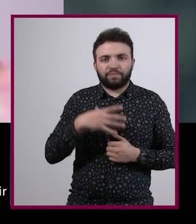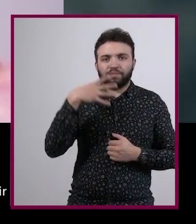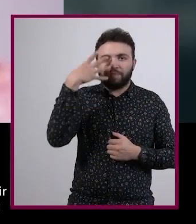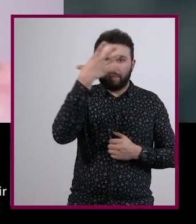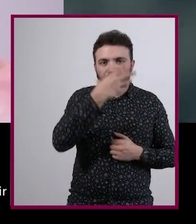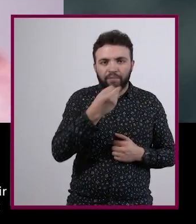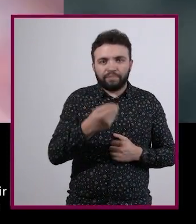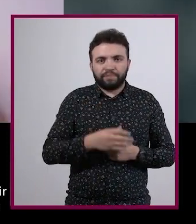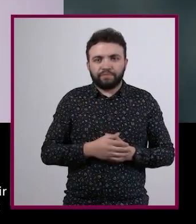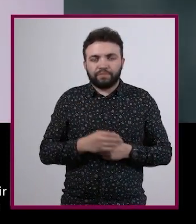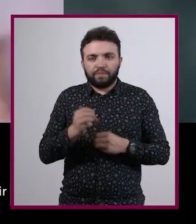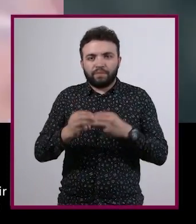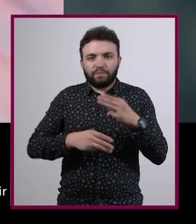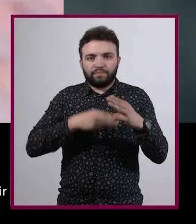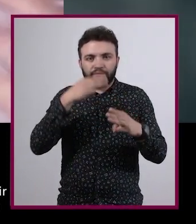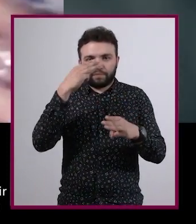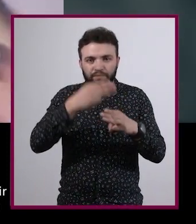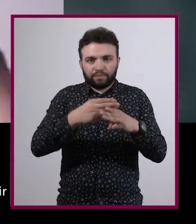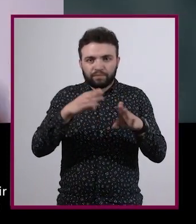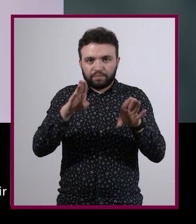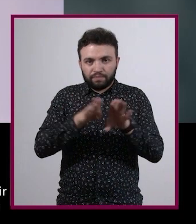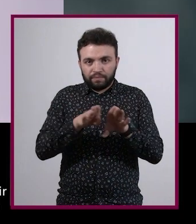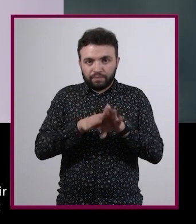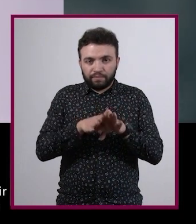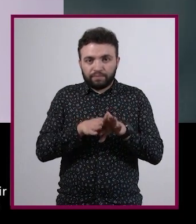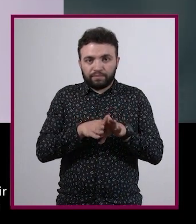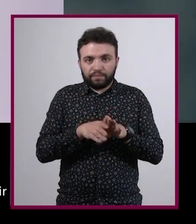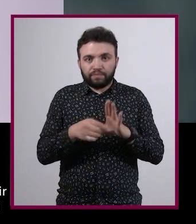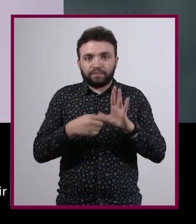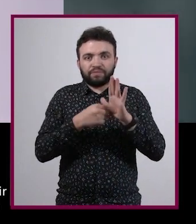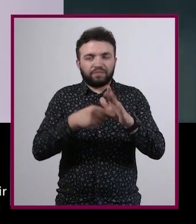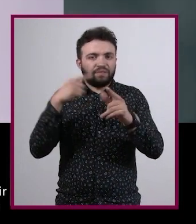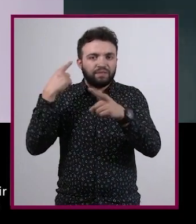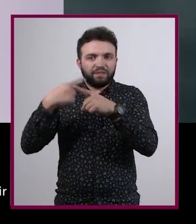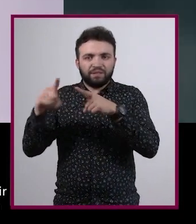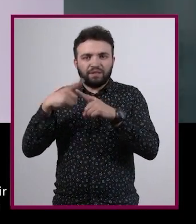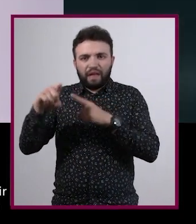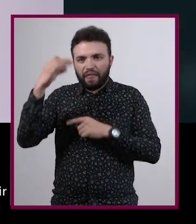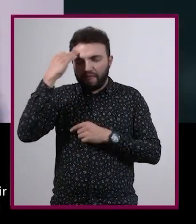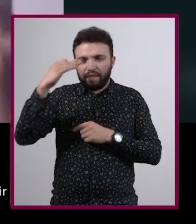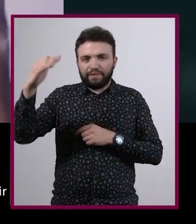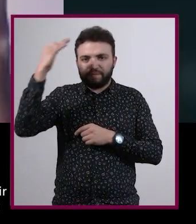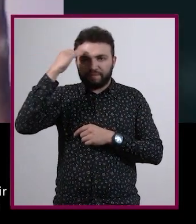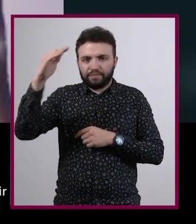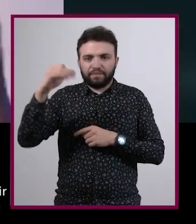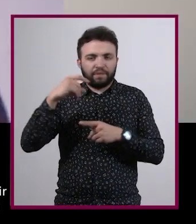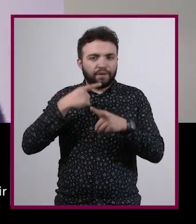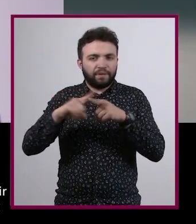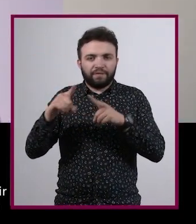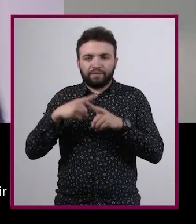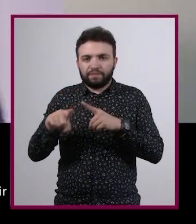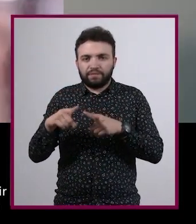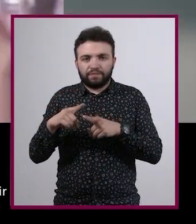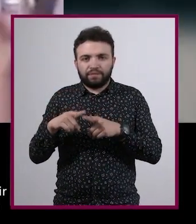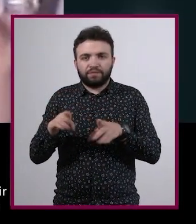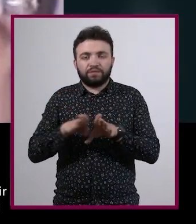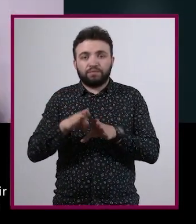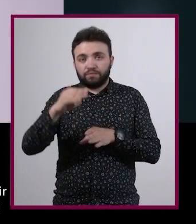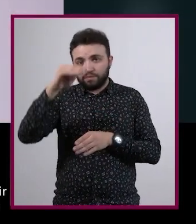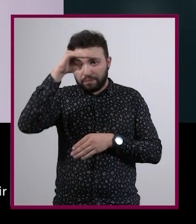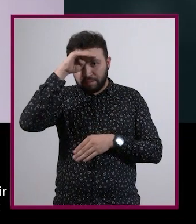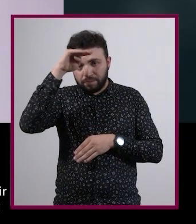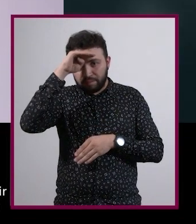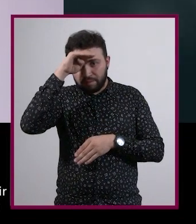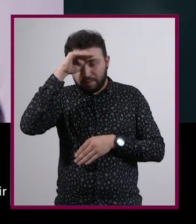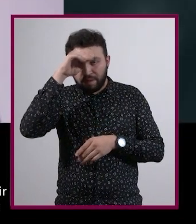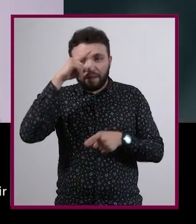que abracen la copresencia de diferentes temporalidades, de diferentes modos de sentir, de diferentes modos de pensar, de